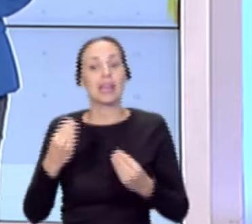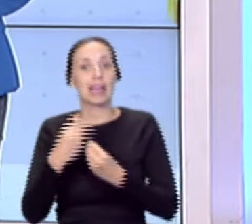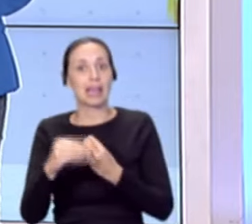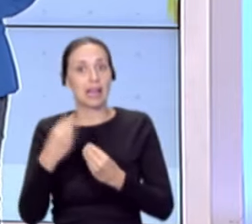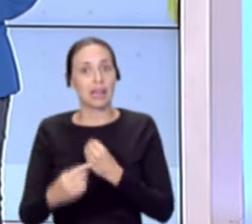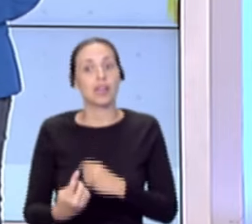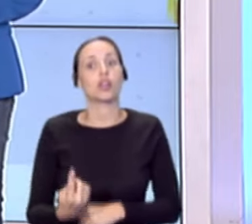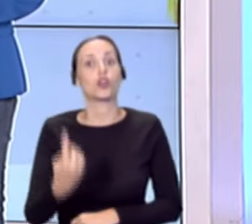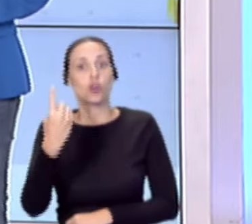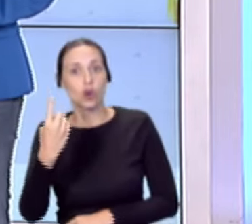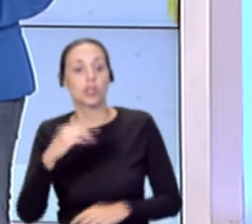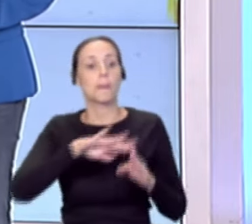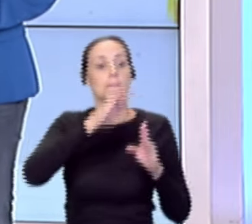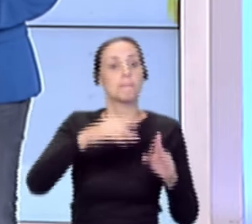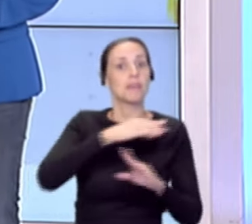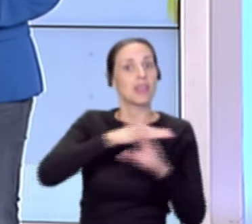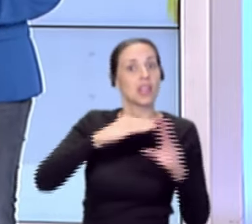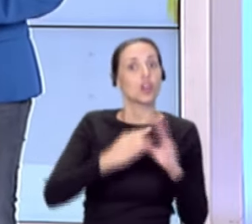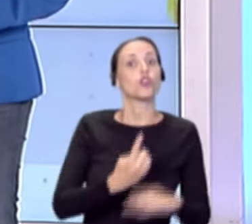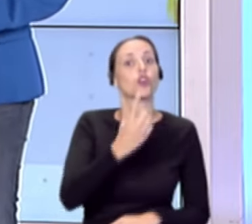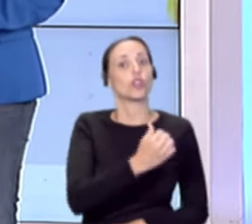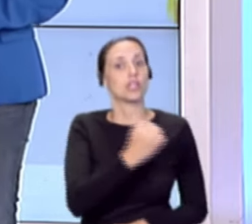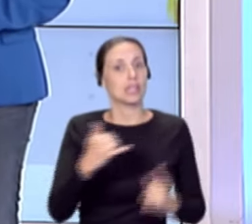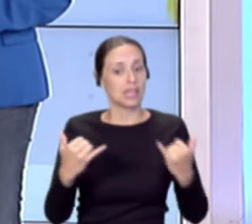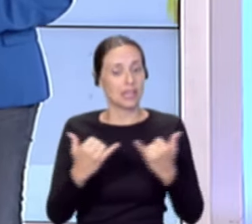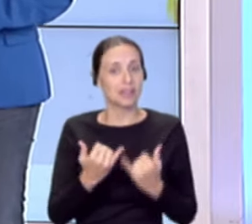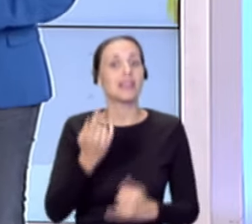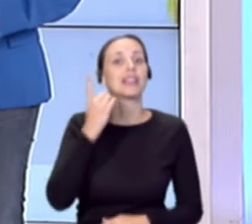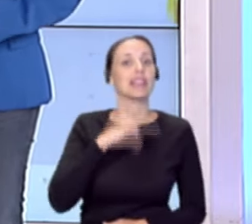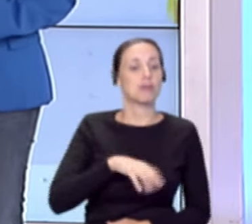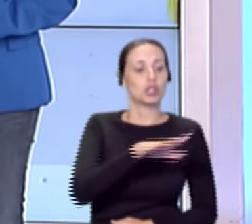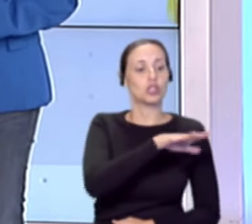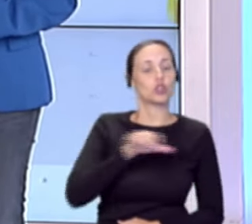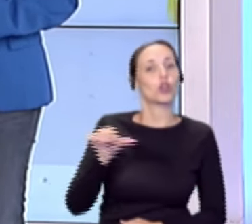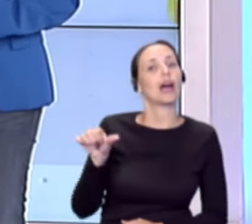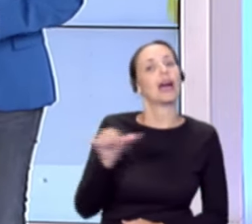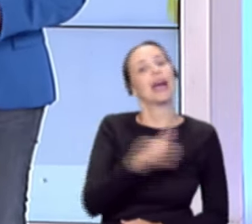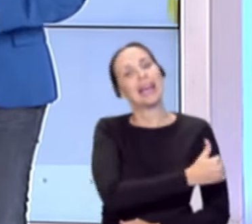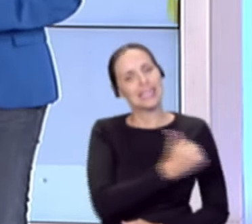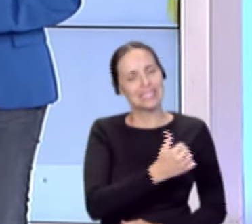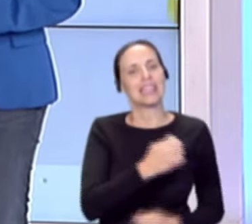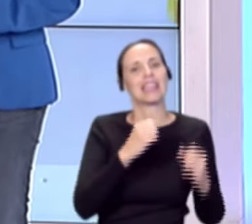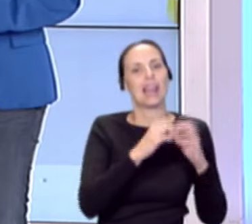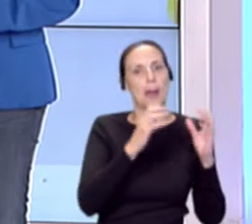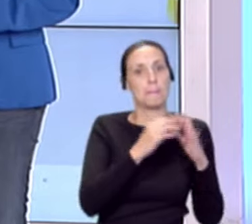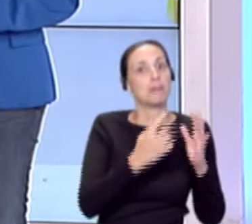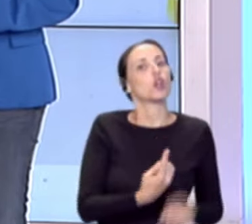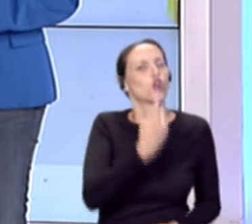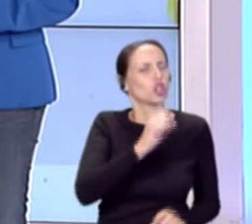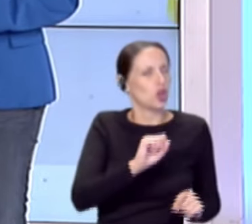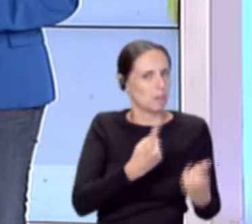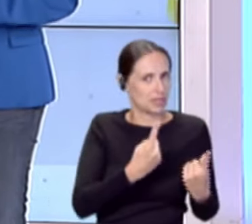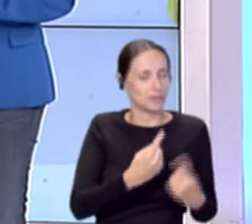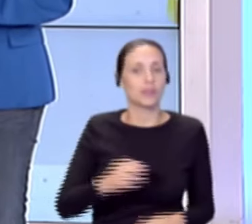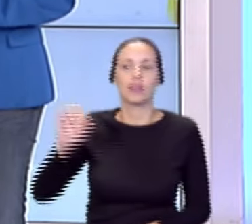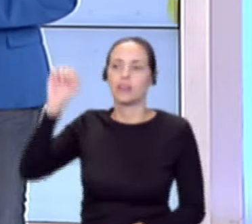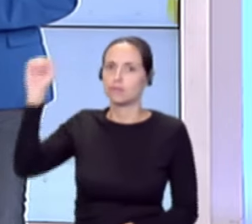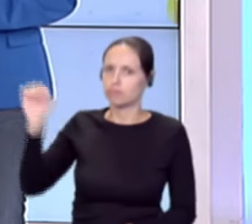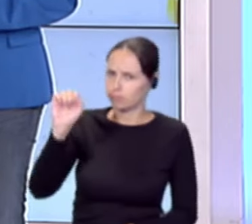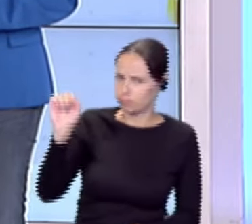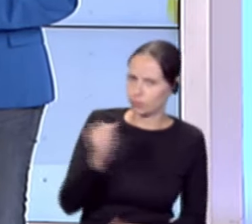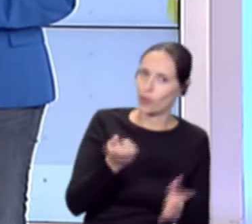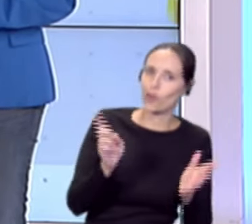del nordeste de Tenerife y también en medianías de la comarca este de la isla de La Palma, sobre todo por el norte. Viento alisio de nuevo, moderado, con